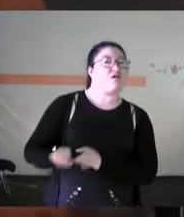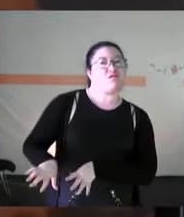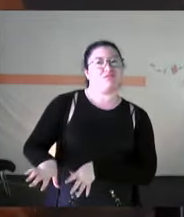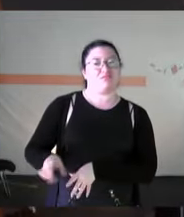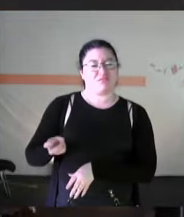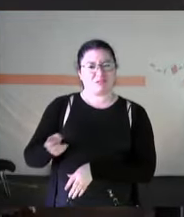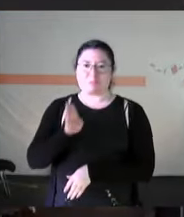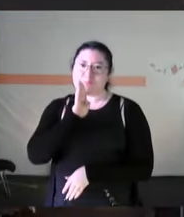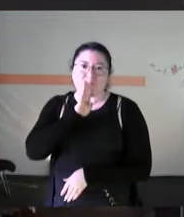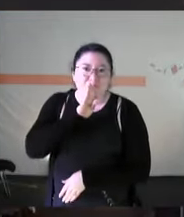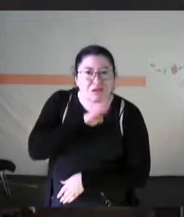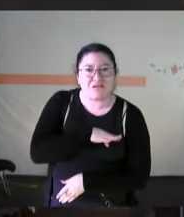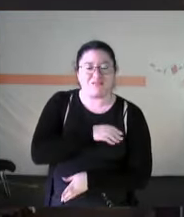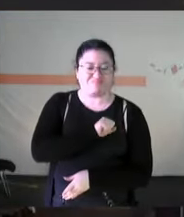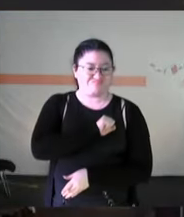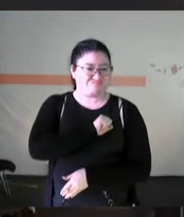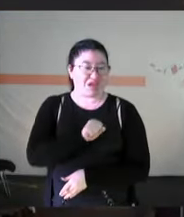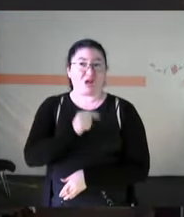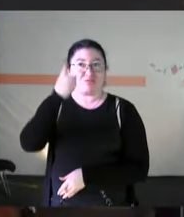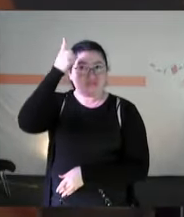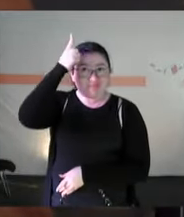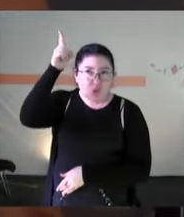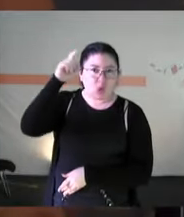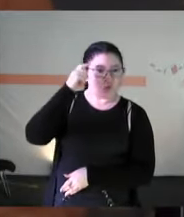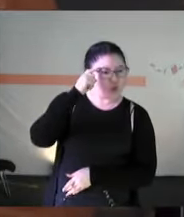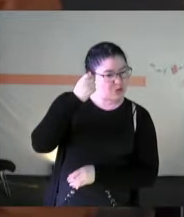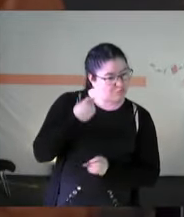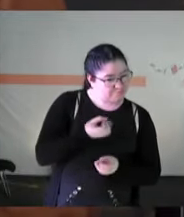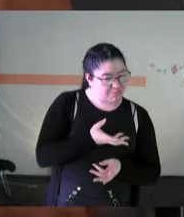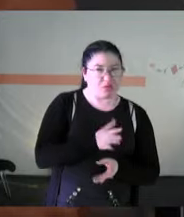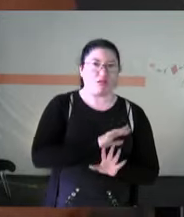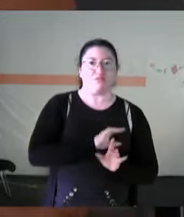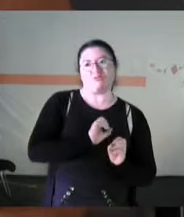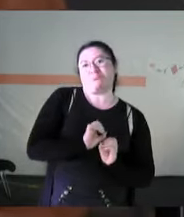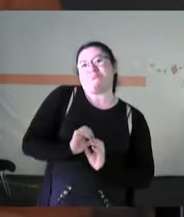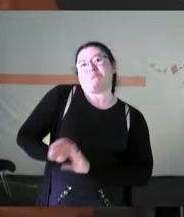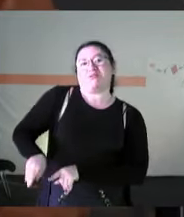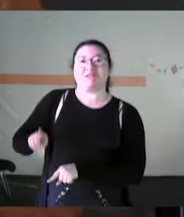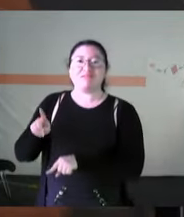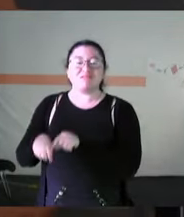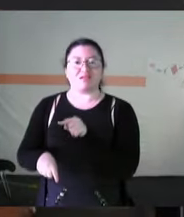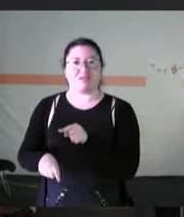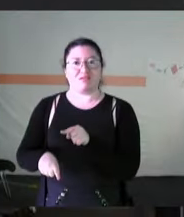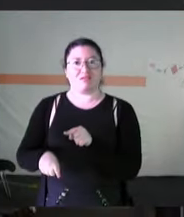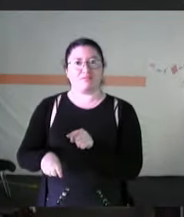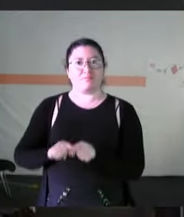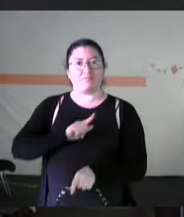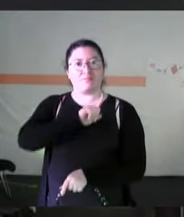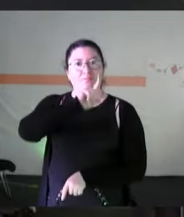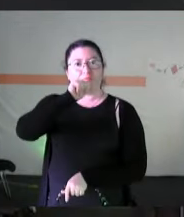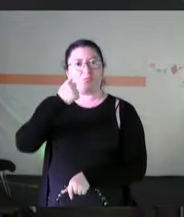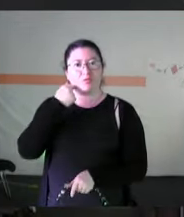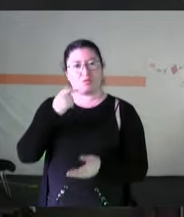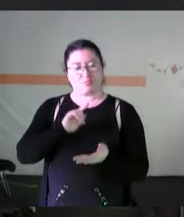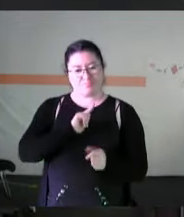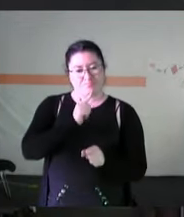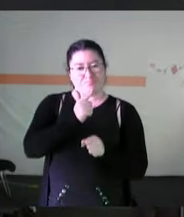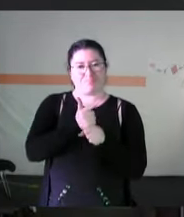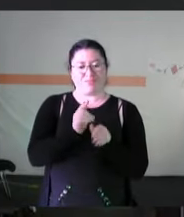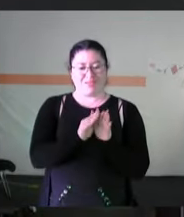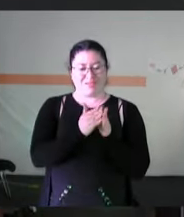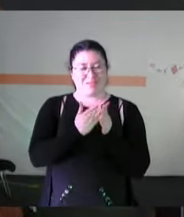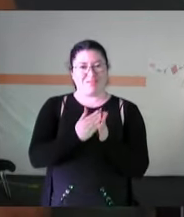que no era bueno, algo que molestaba a Dios, algo que era impuro, pero leer a María Fernanda le dio